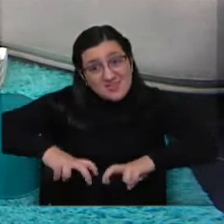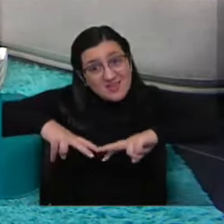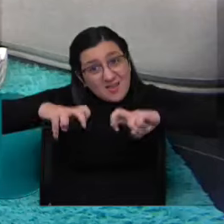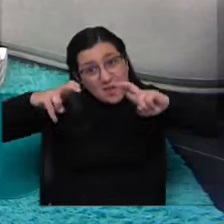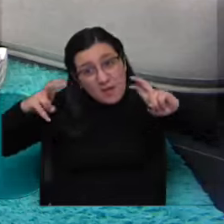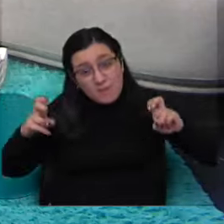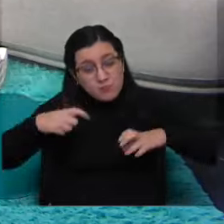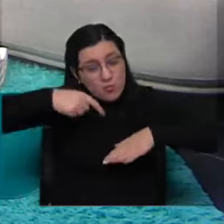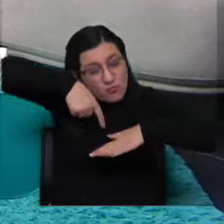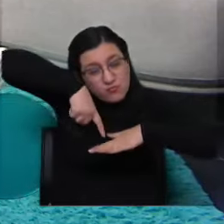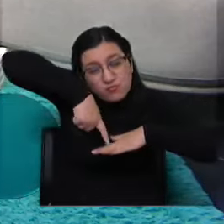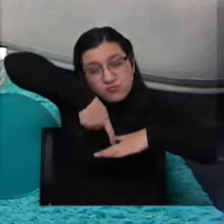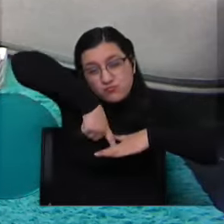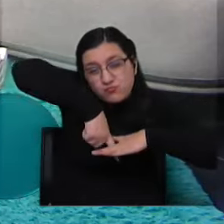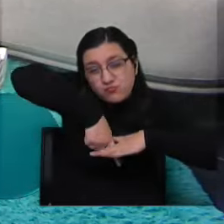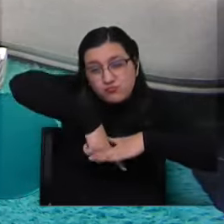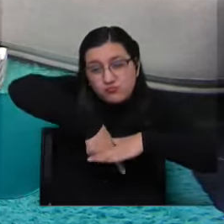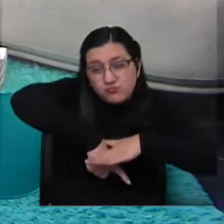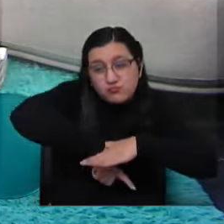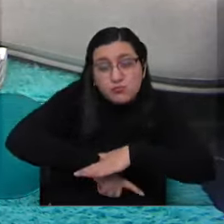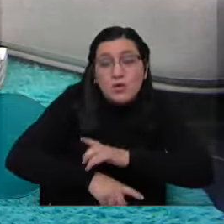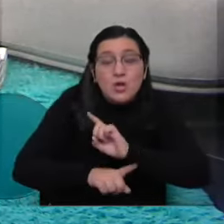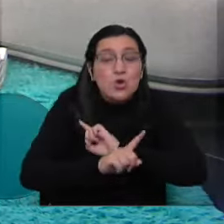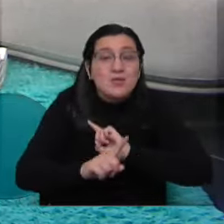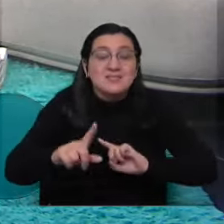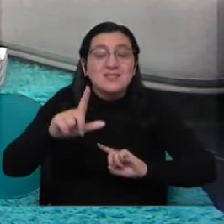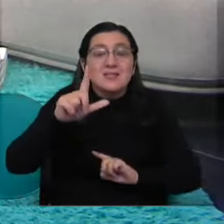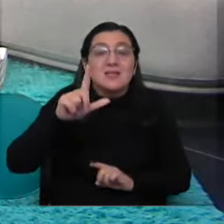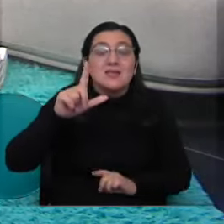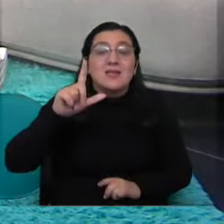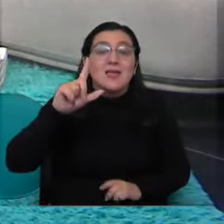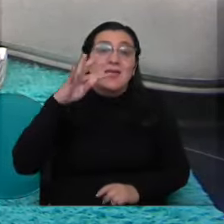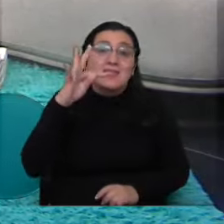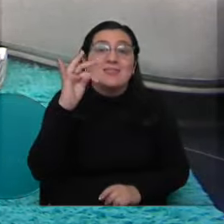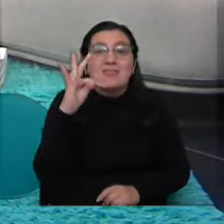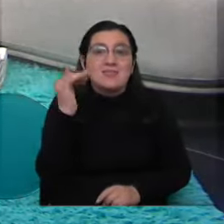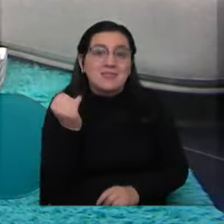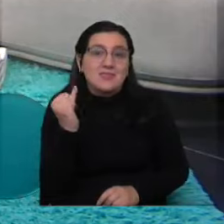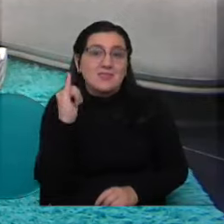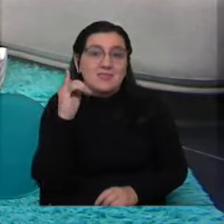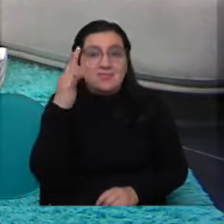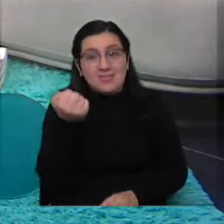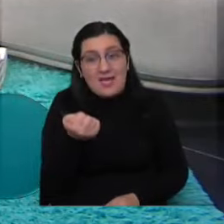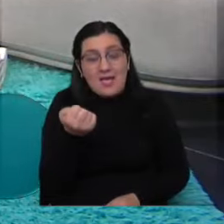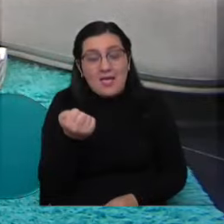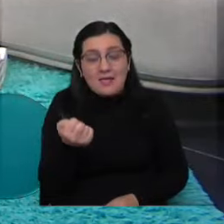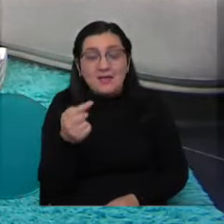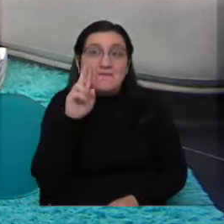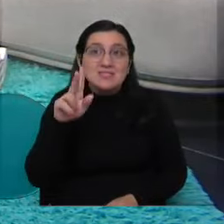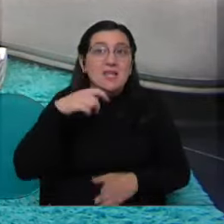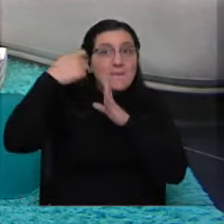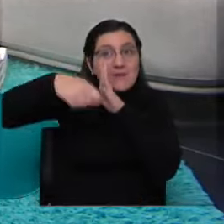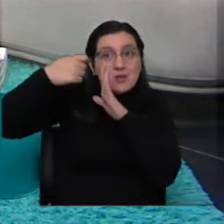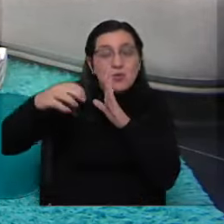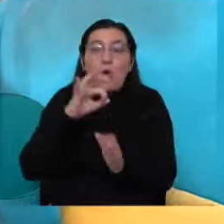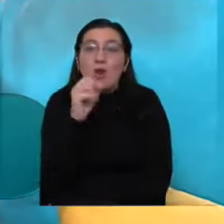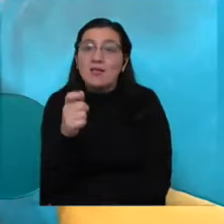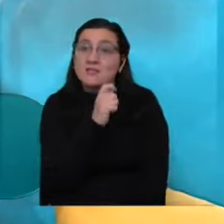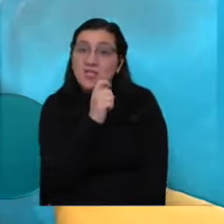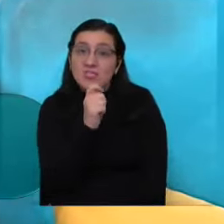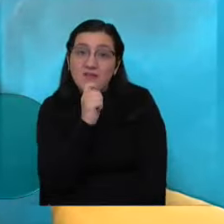En donde ya no es la tita merelo que vos ves este simplemente en las películas o en los reportajes televisivos